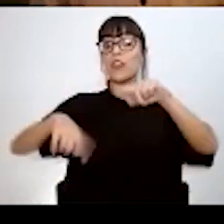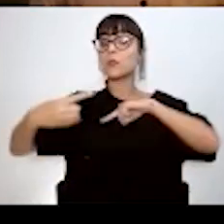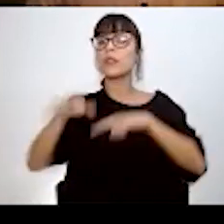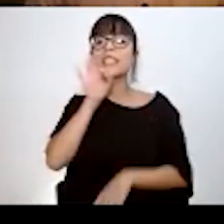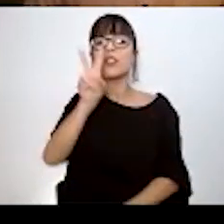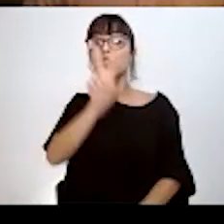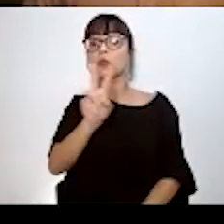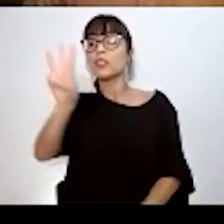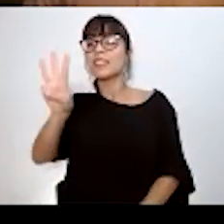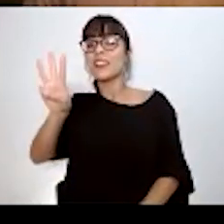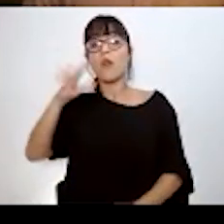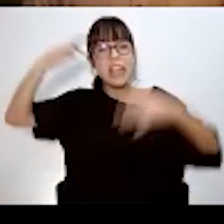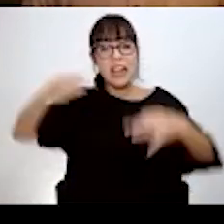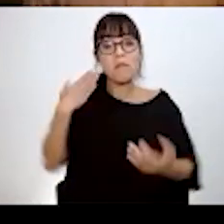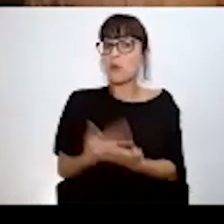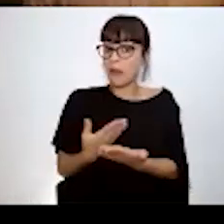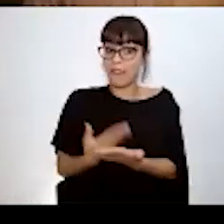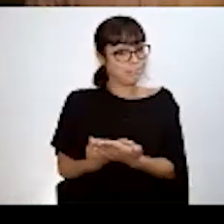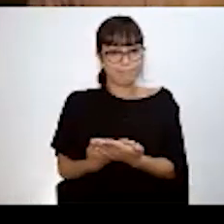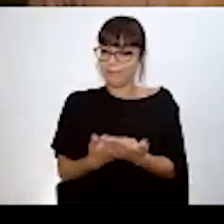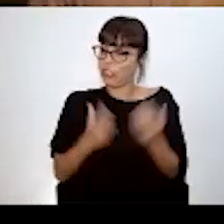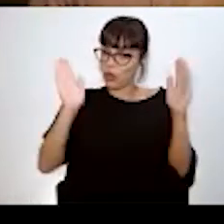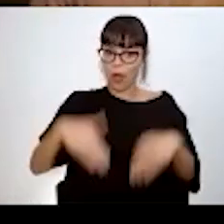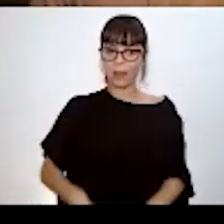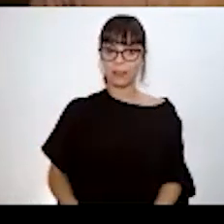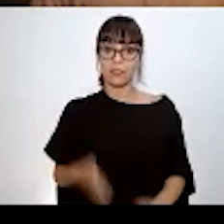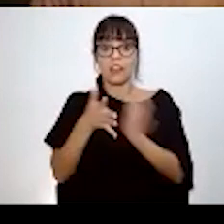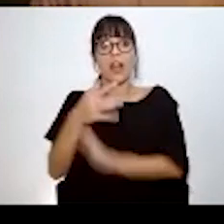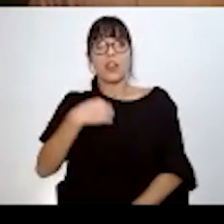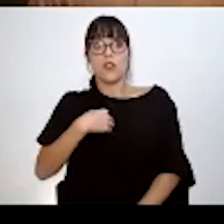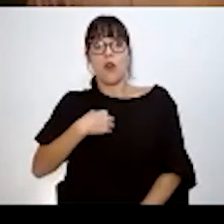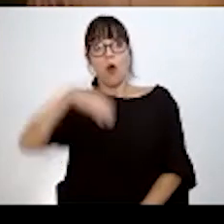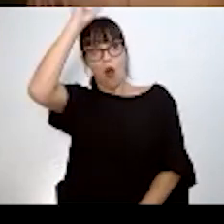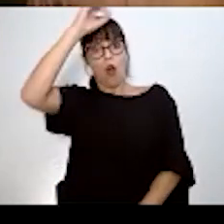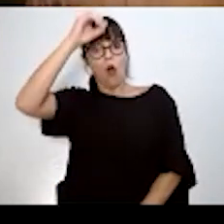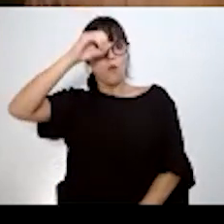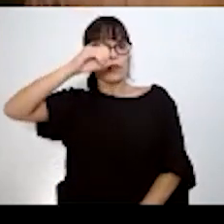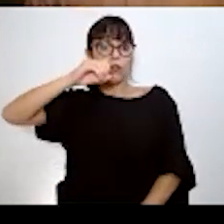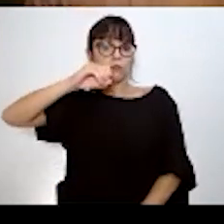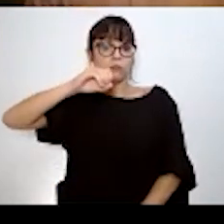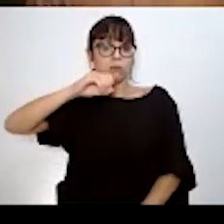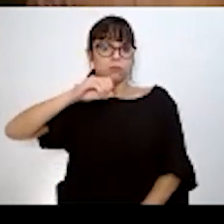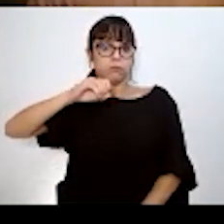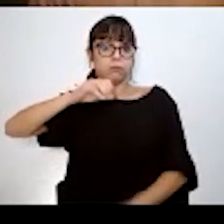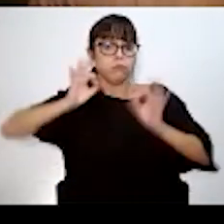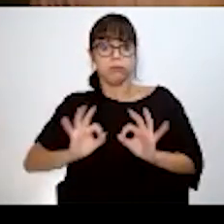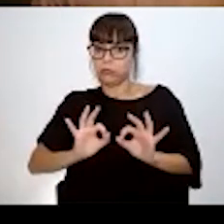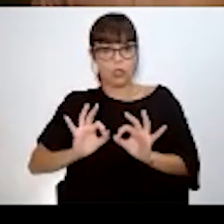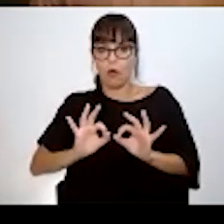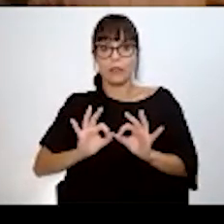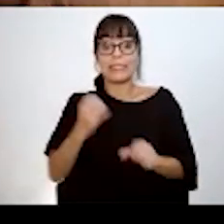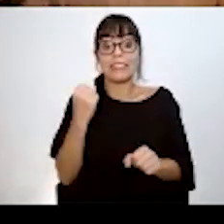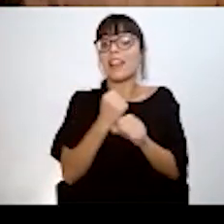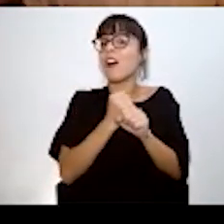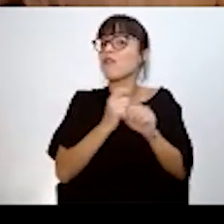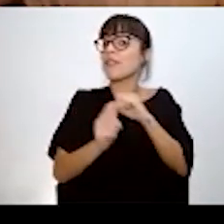trata, además, de una cuestión que a mí me importe más o que me importe menos. Se trata simplemente de una estrategia de trabajo que nos va a conformar